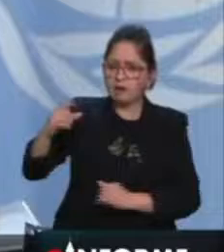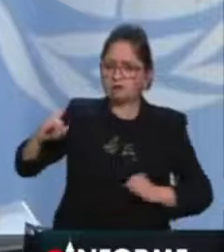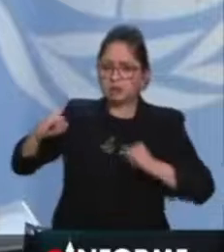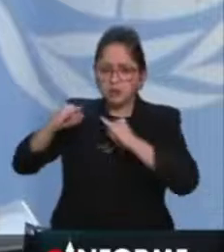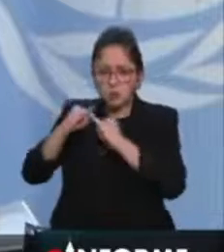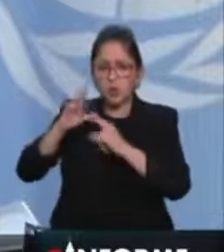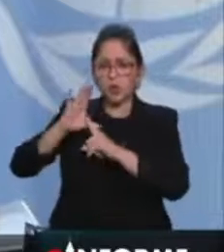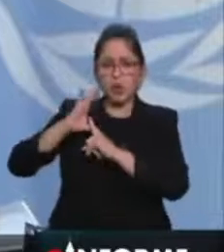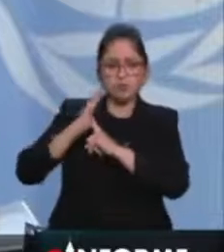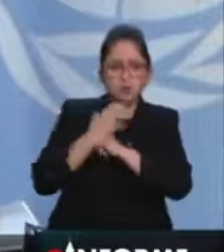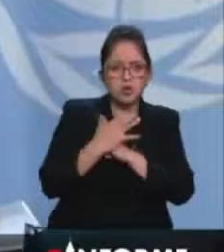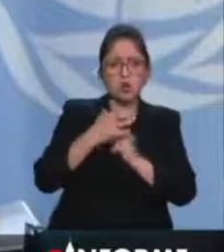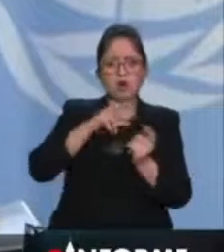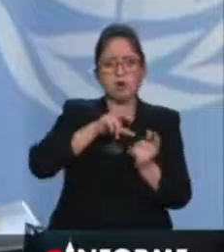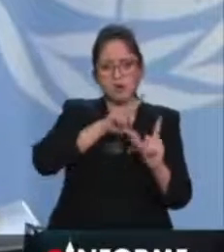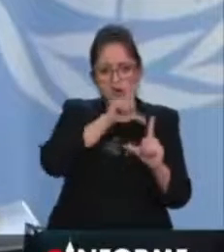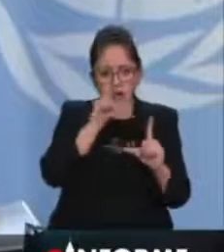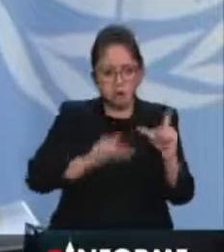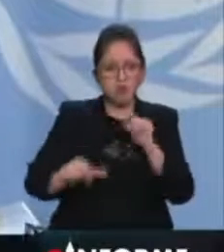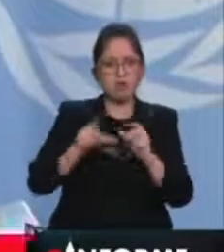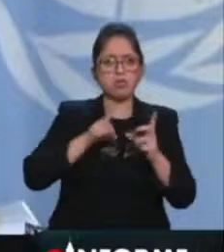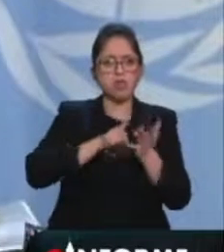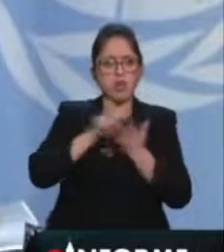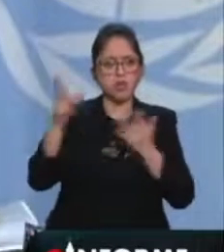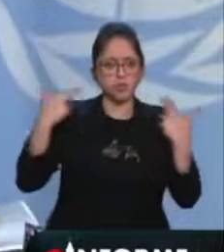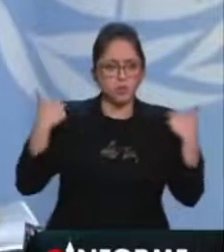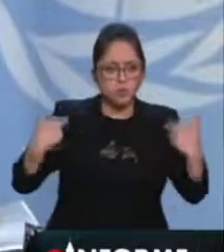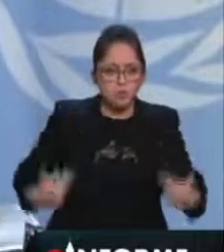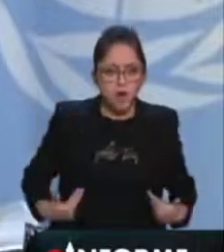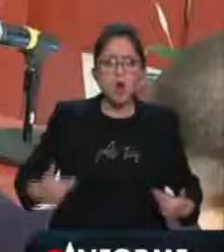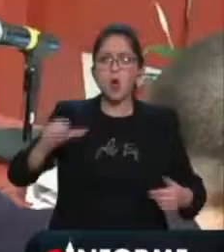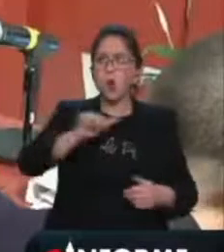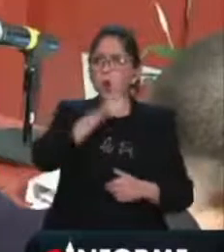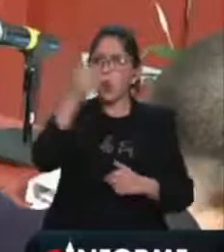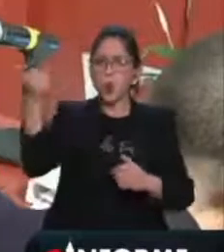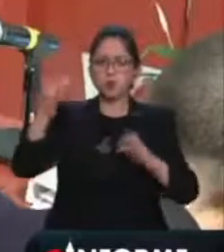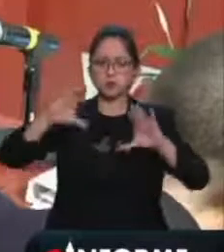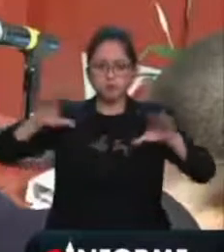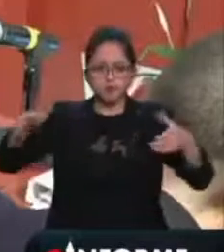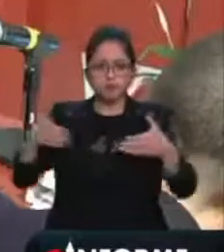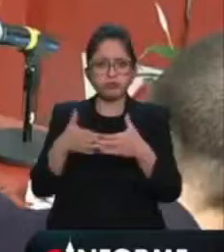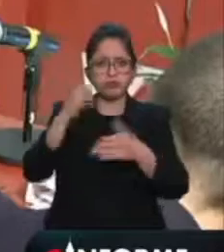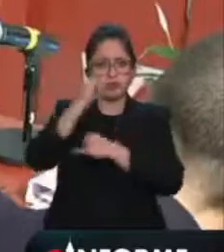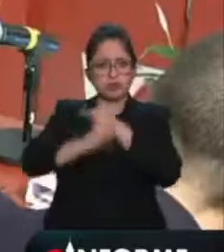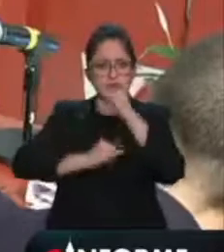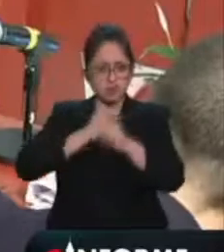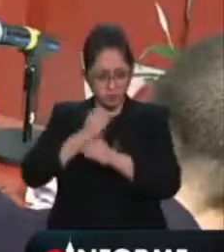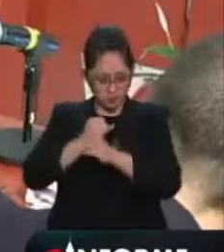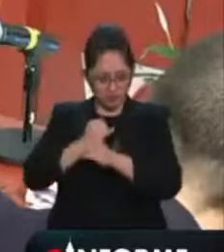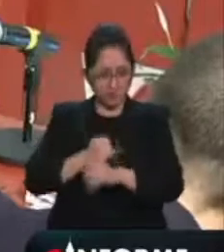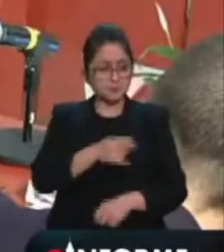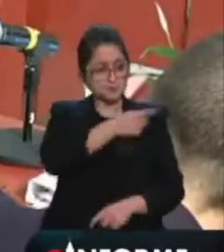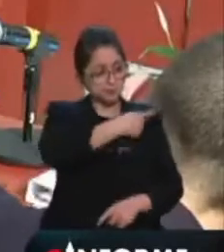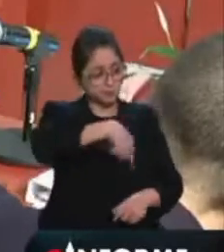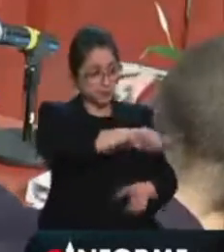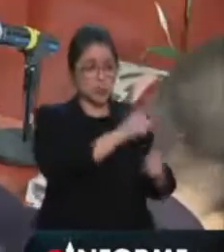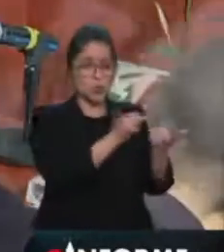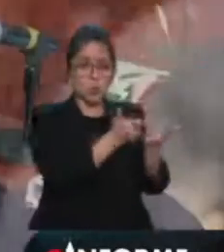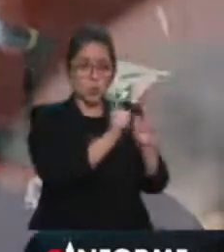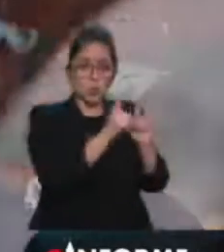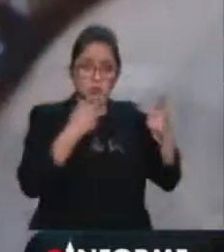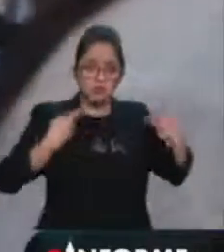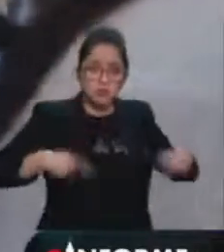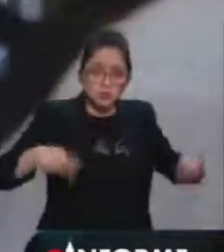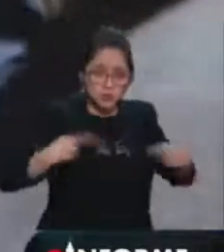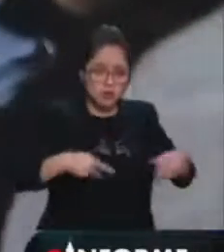nacionales de derechos humanos, con los organismos internacionales. El comité participará en exhumaciones